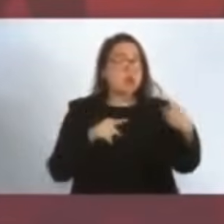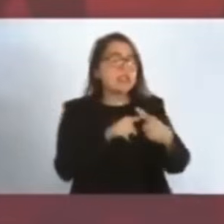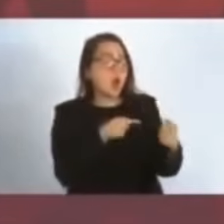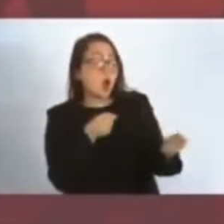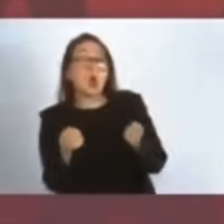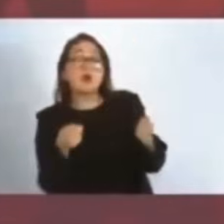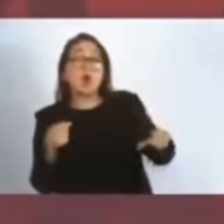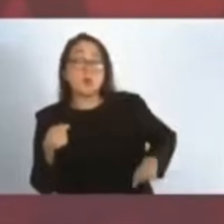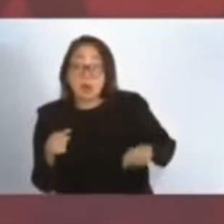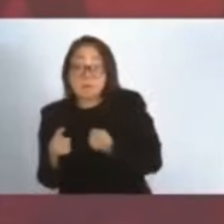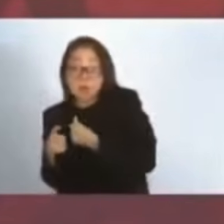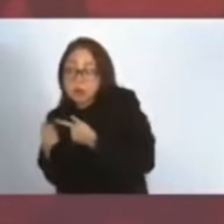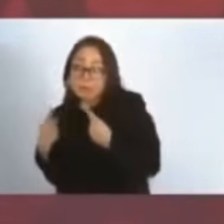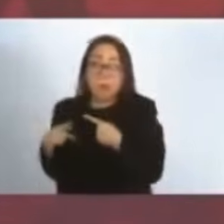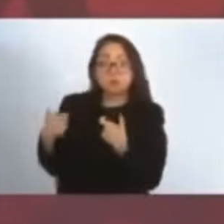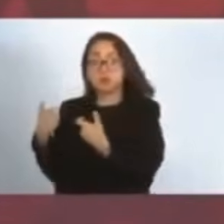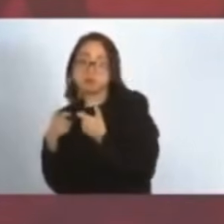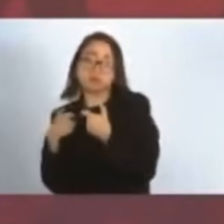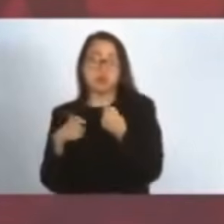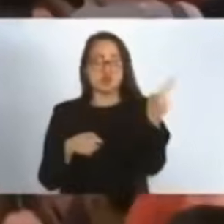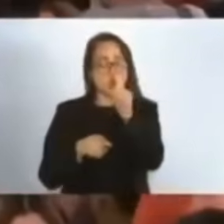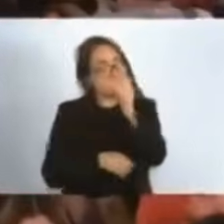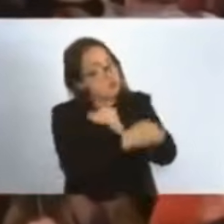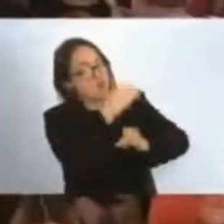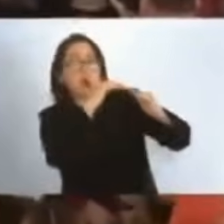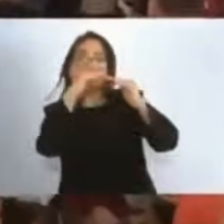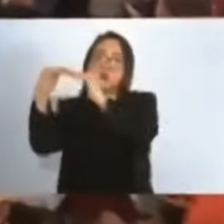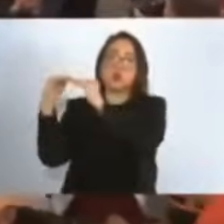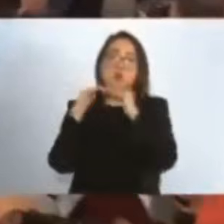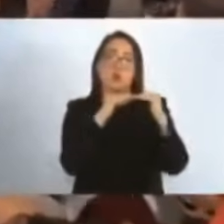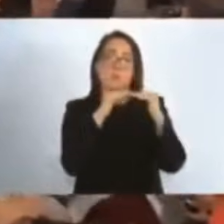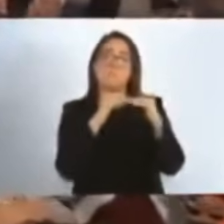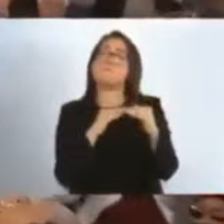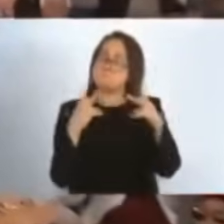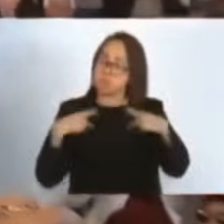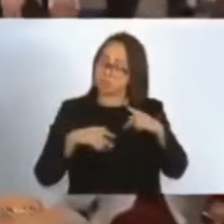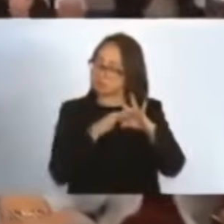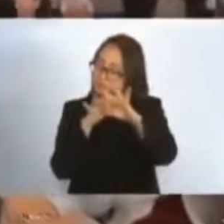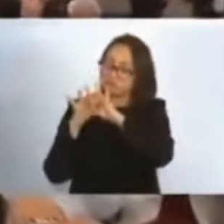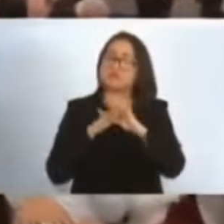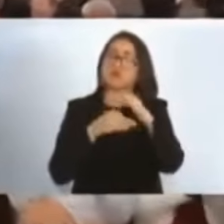México es de todos los mexicanos, de todo el pueblo.